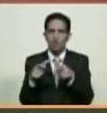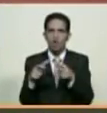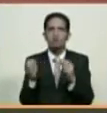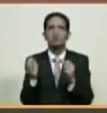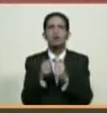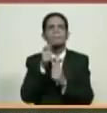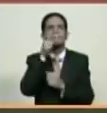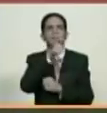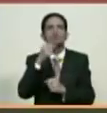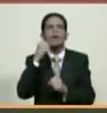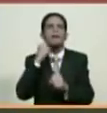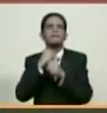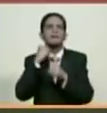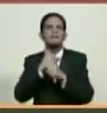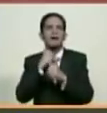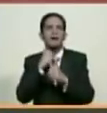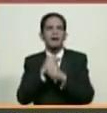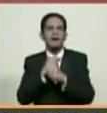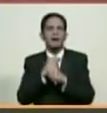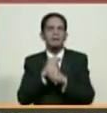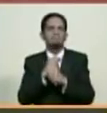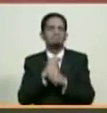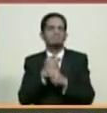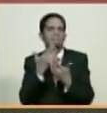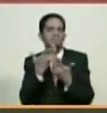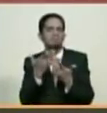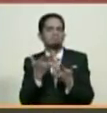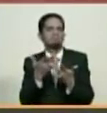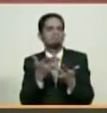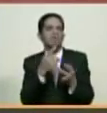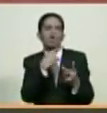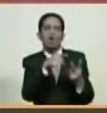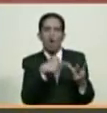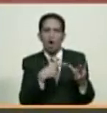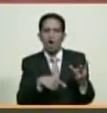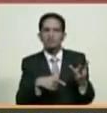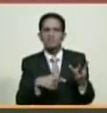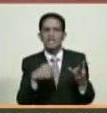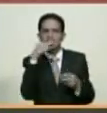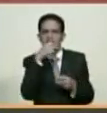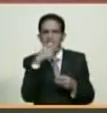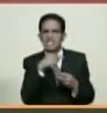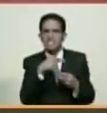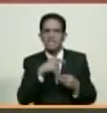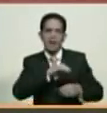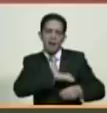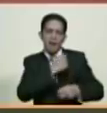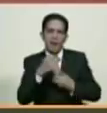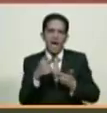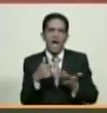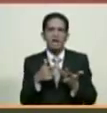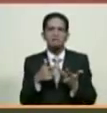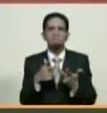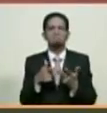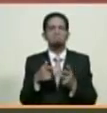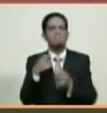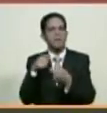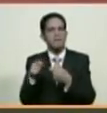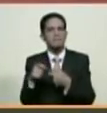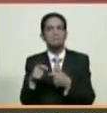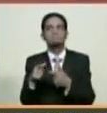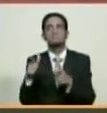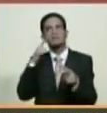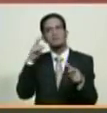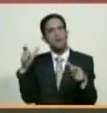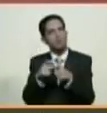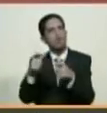con las personas que trabajan en el ramo de aseo personal, de útiles de limpieza. Vamos a reuniones con autopartes para acordar los